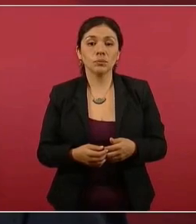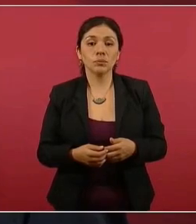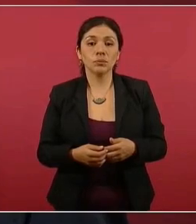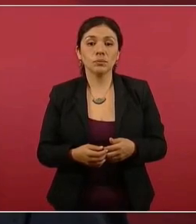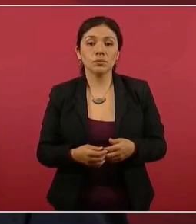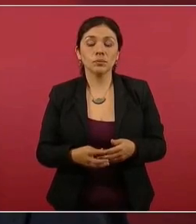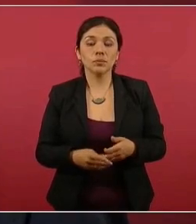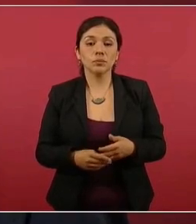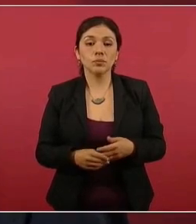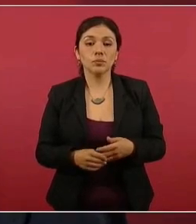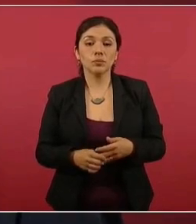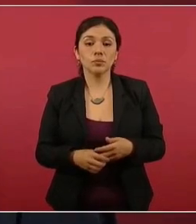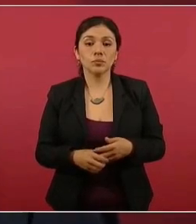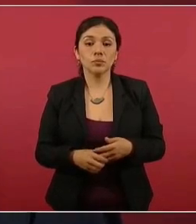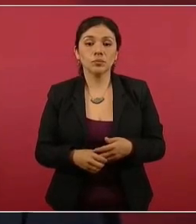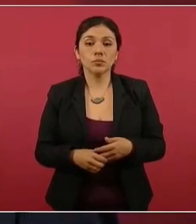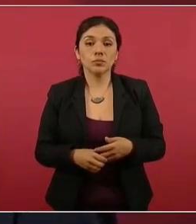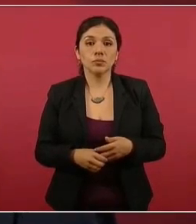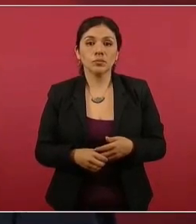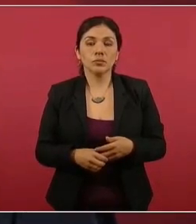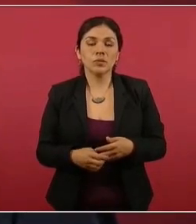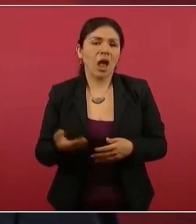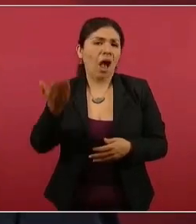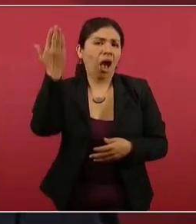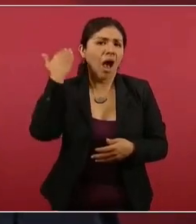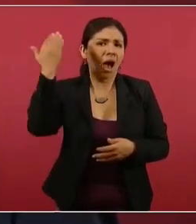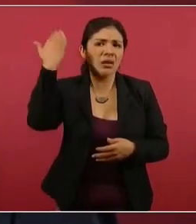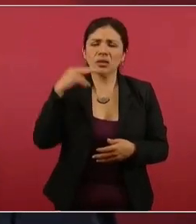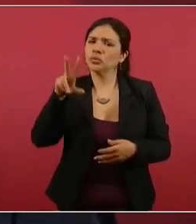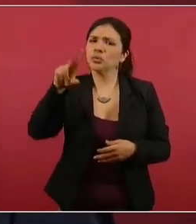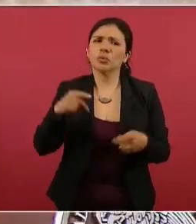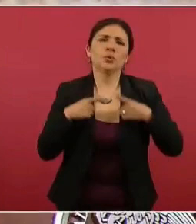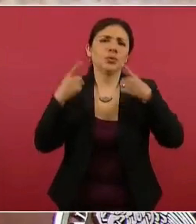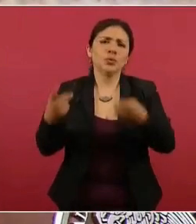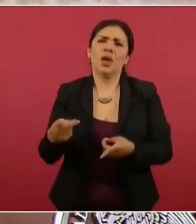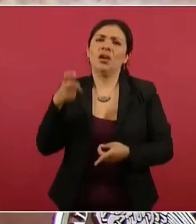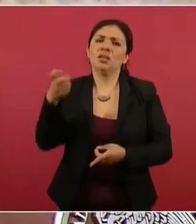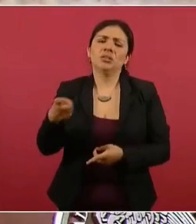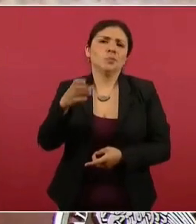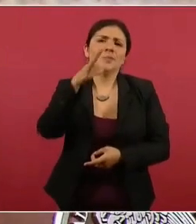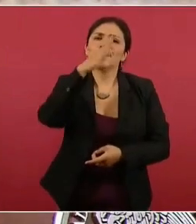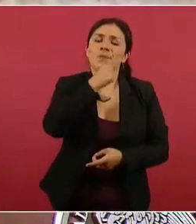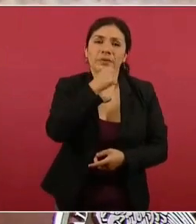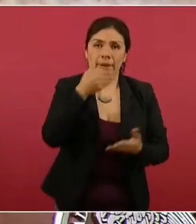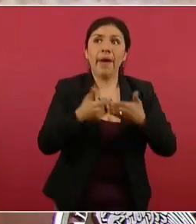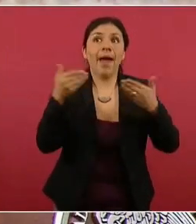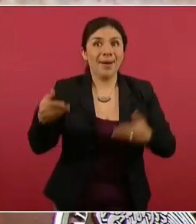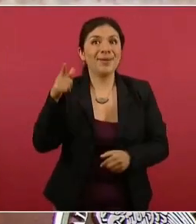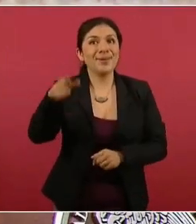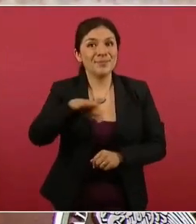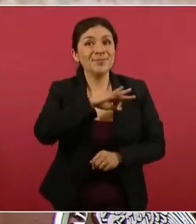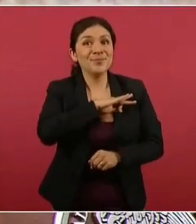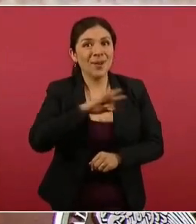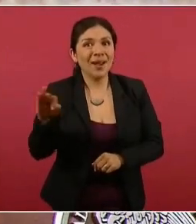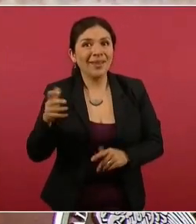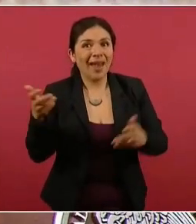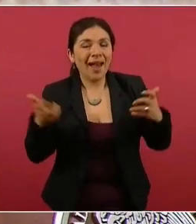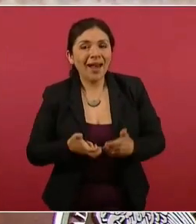como no se le permitía, eso le da